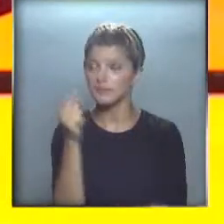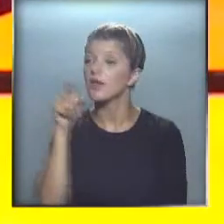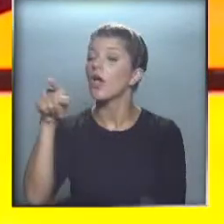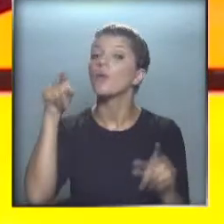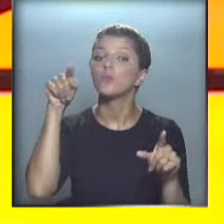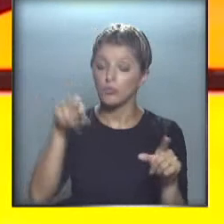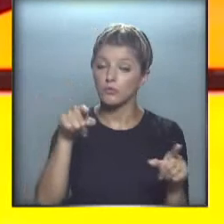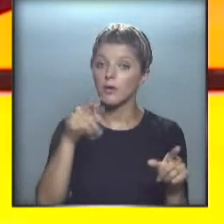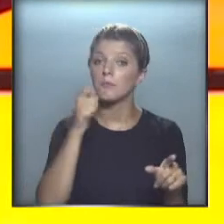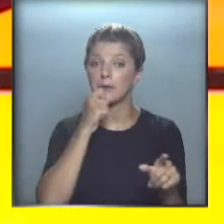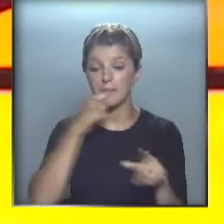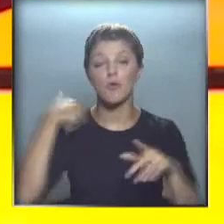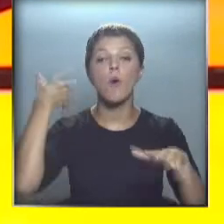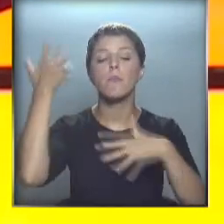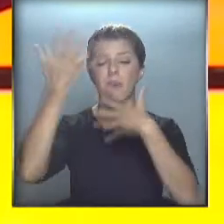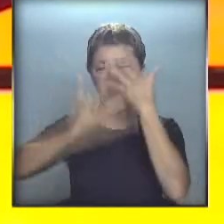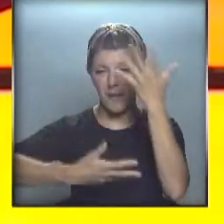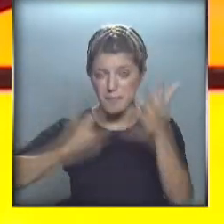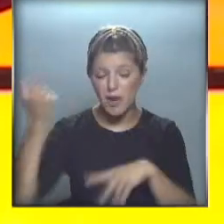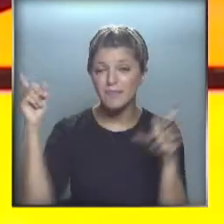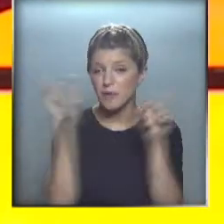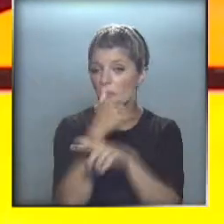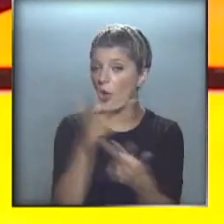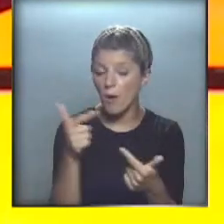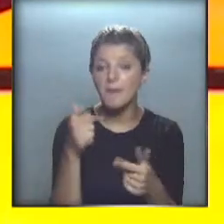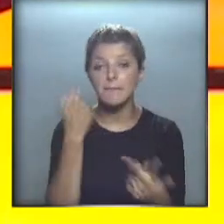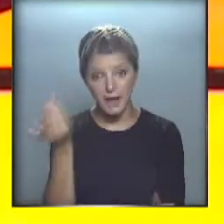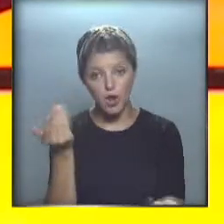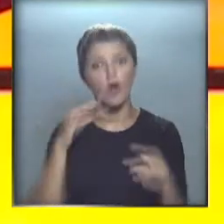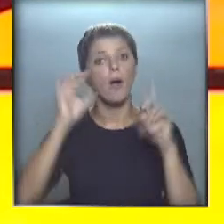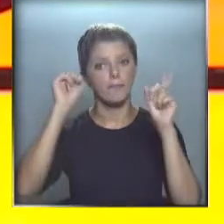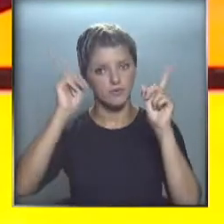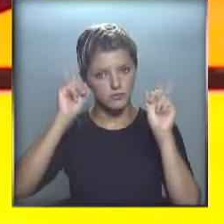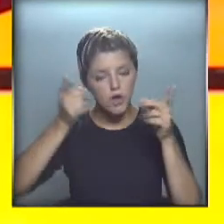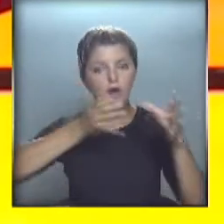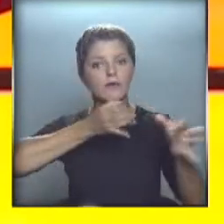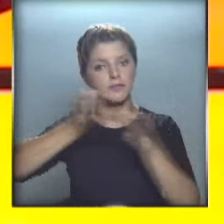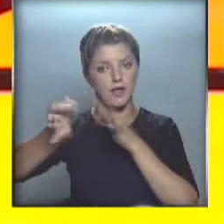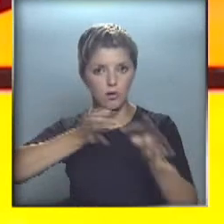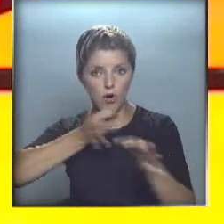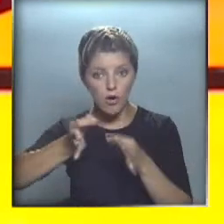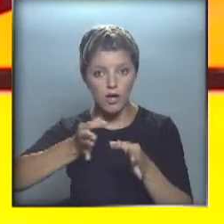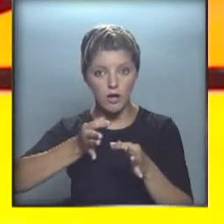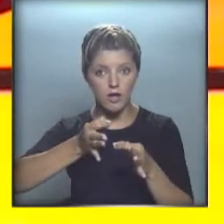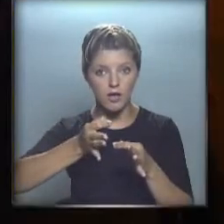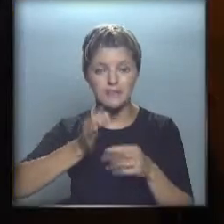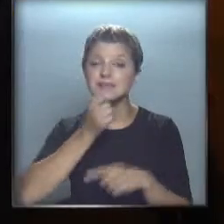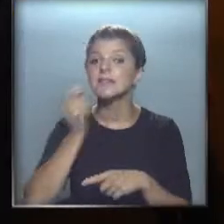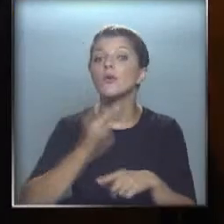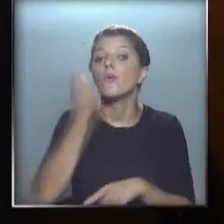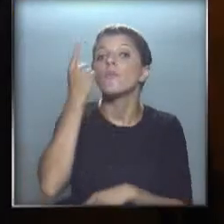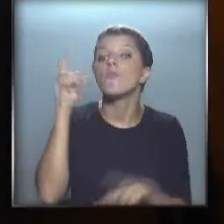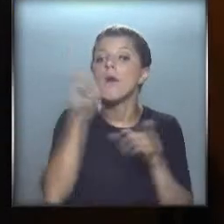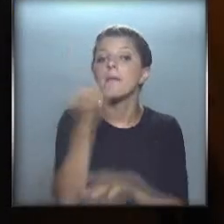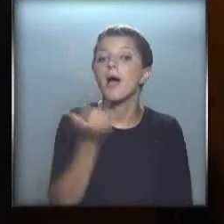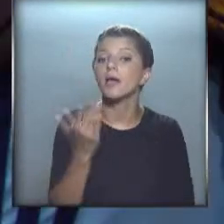si bien no tienen grandes problemas de violencia en la escuela, ¿se habla con los profes? ¿Cómo es el rol de los profes cuando hay un problema?